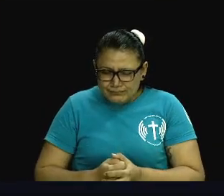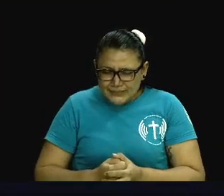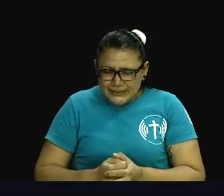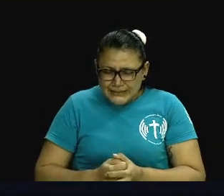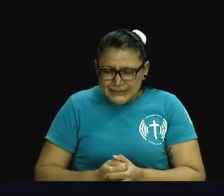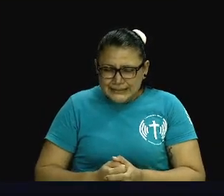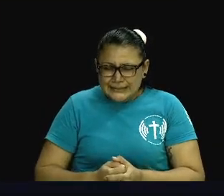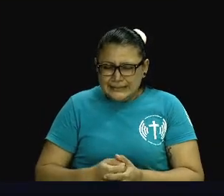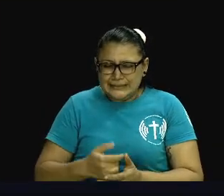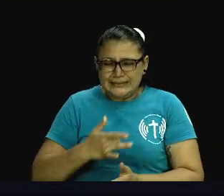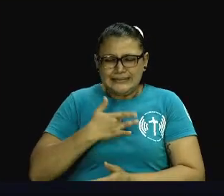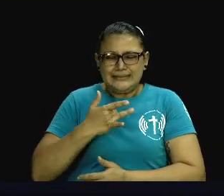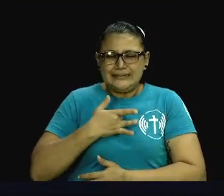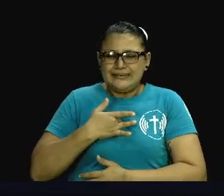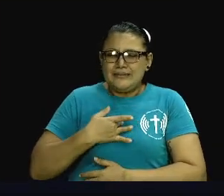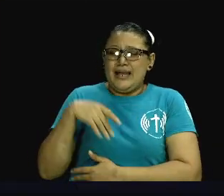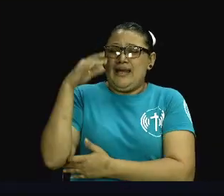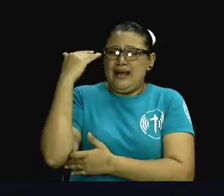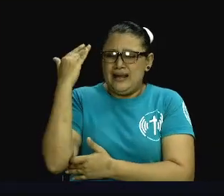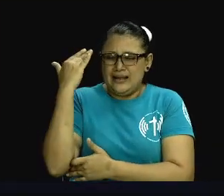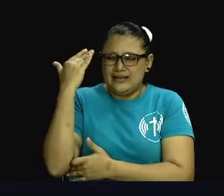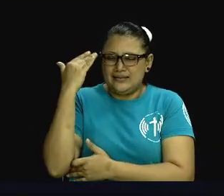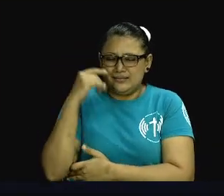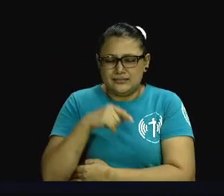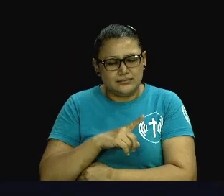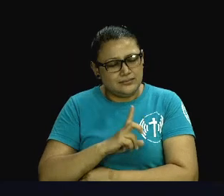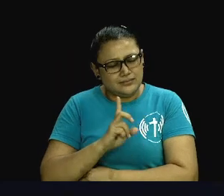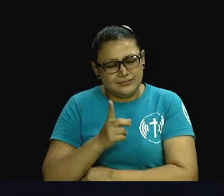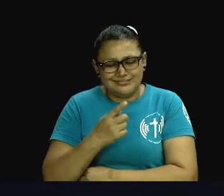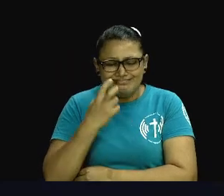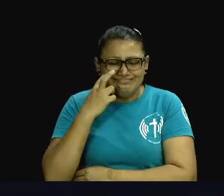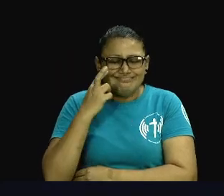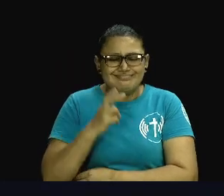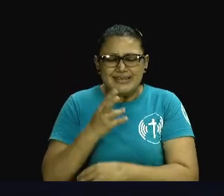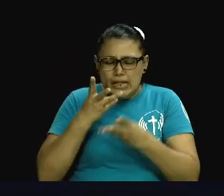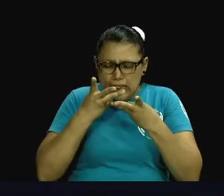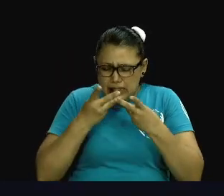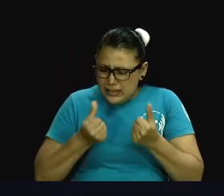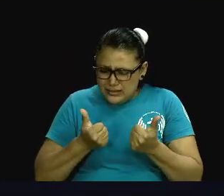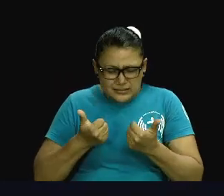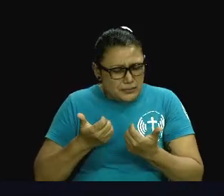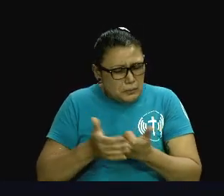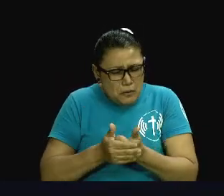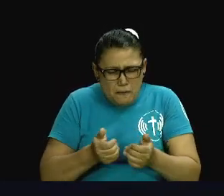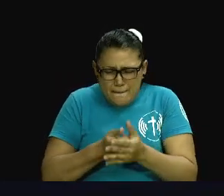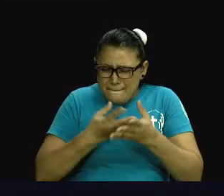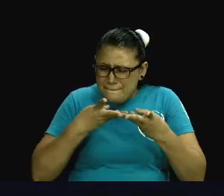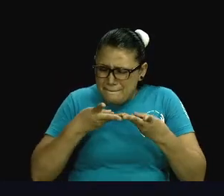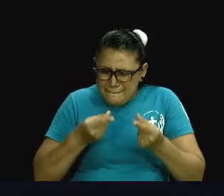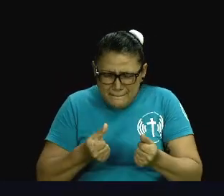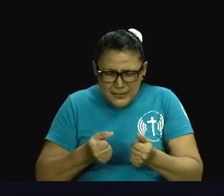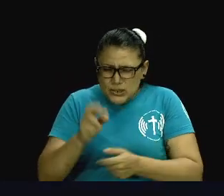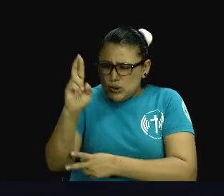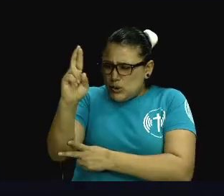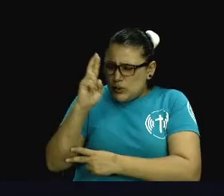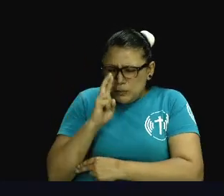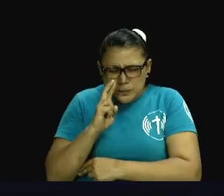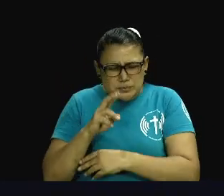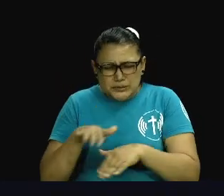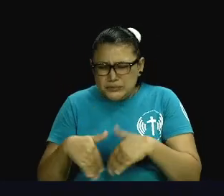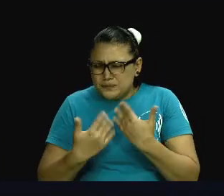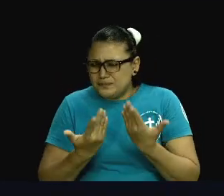reclamante porque no vemos una porque no vemos que tú nos responden